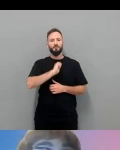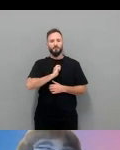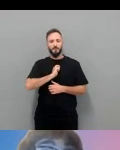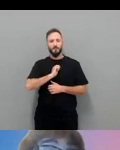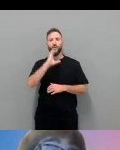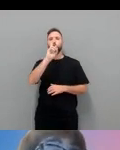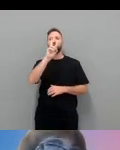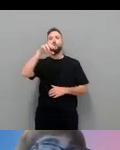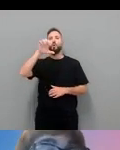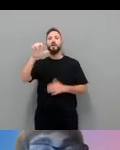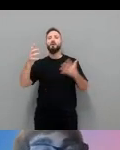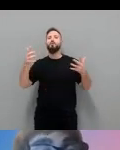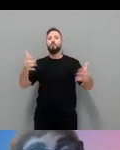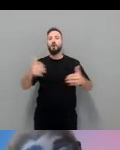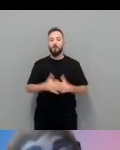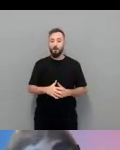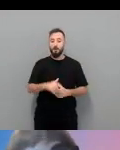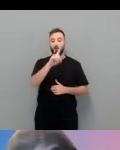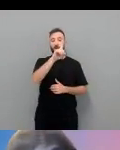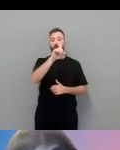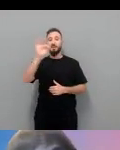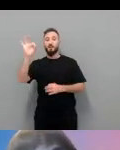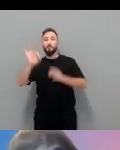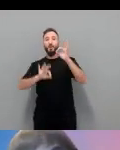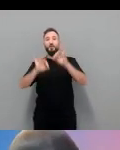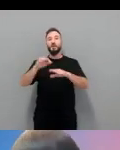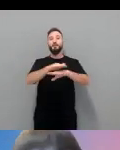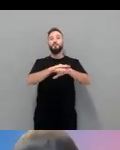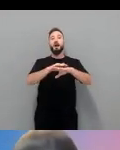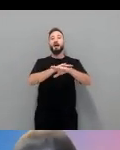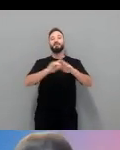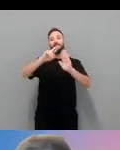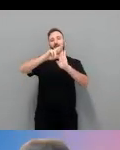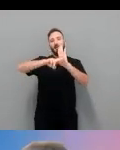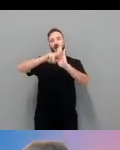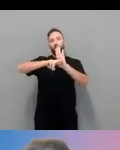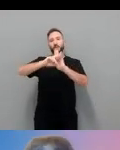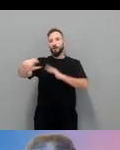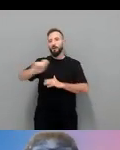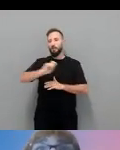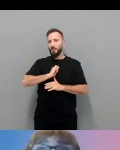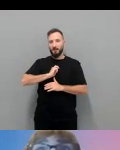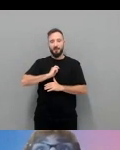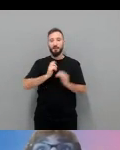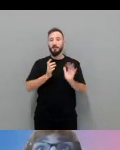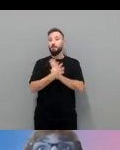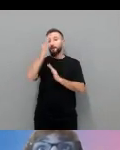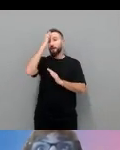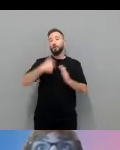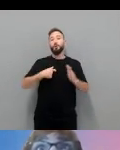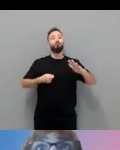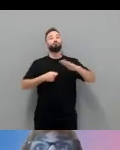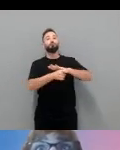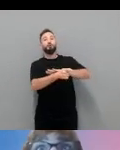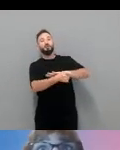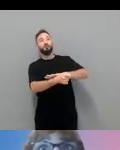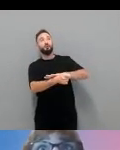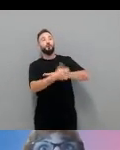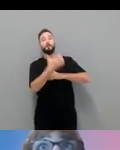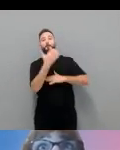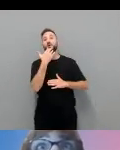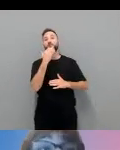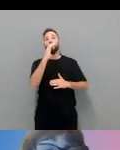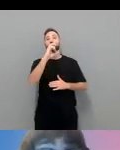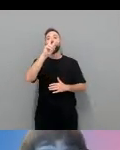CUME? Pues el 100% de la base reguladora. De hecho, si yo solicito la